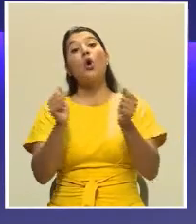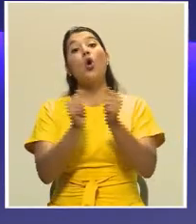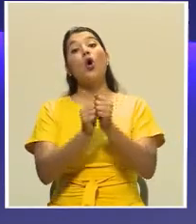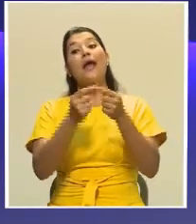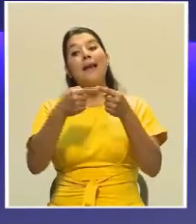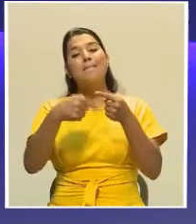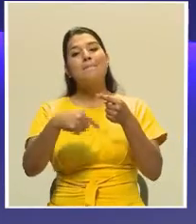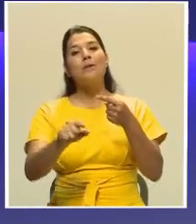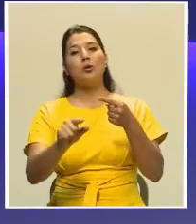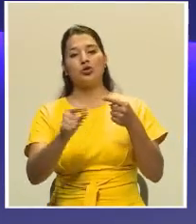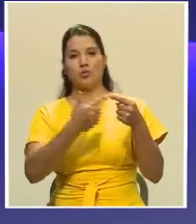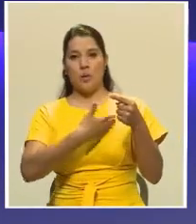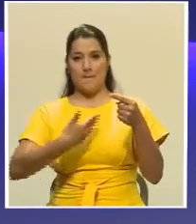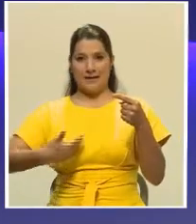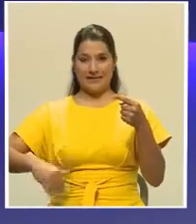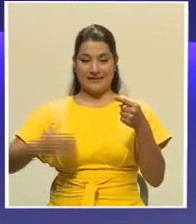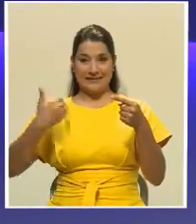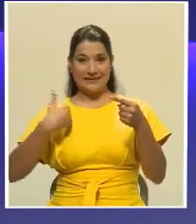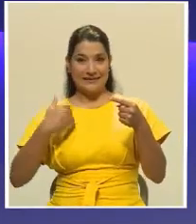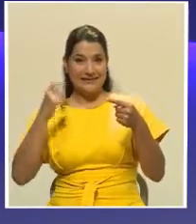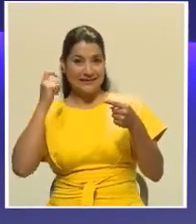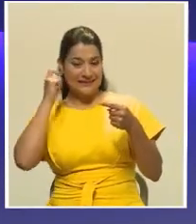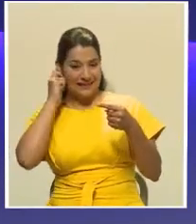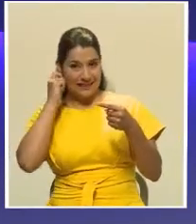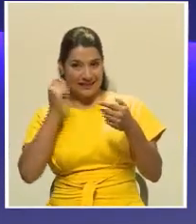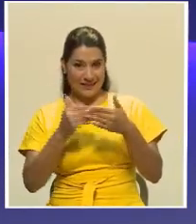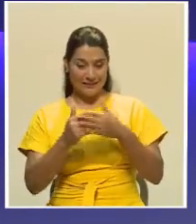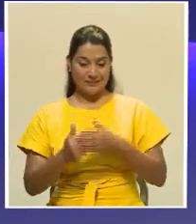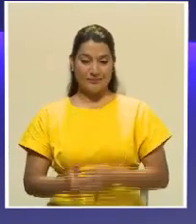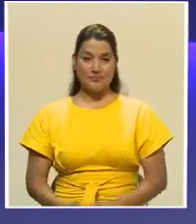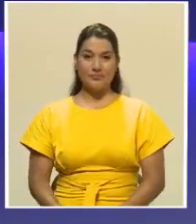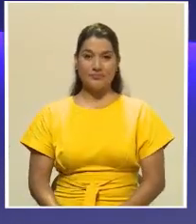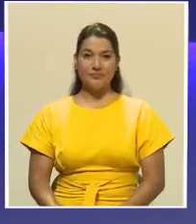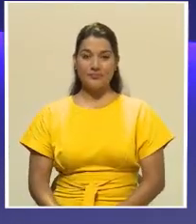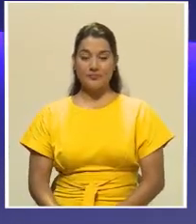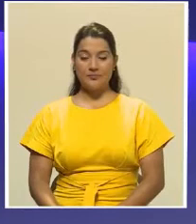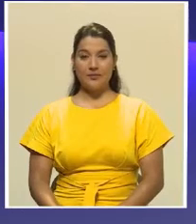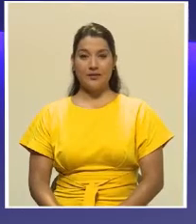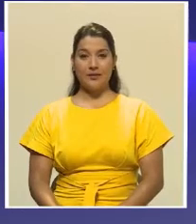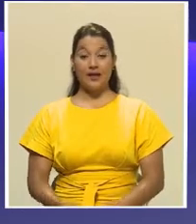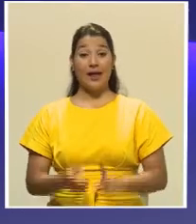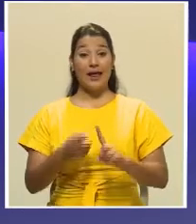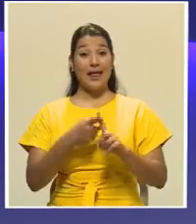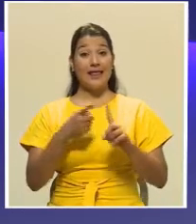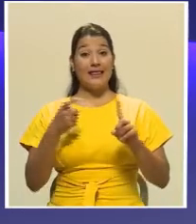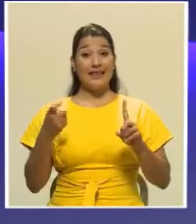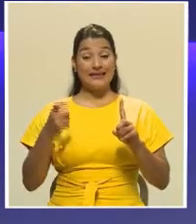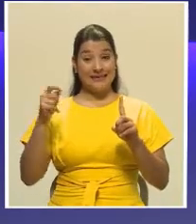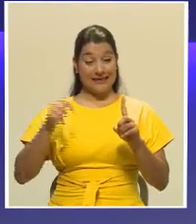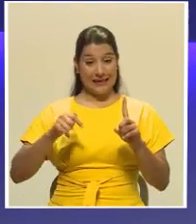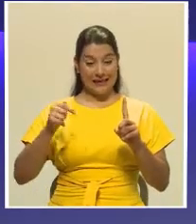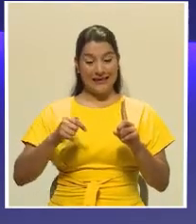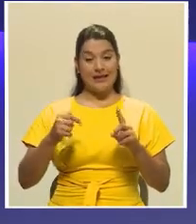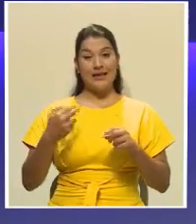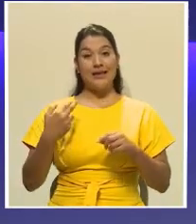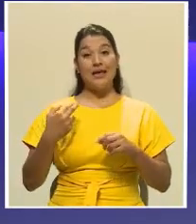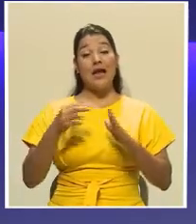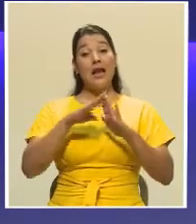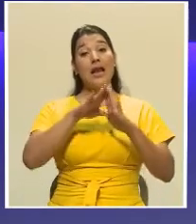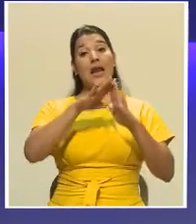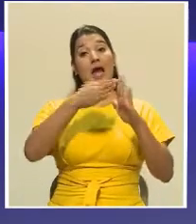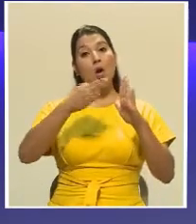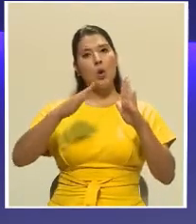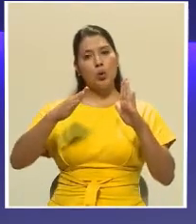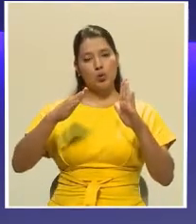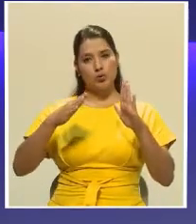llegue a administrar el país que quedará post-COVID. Desde este espacio, la